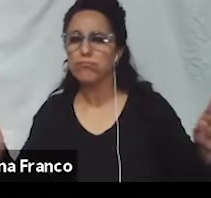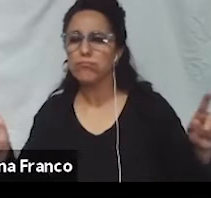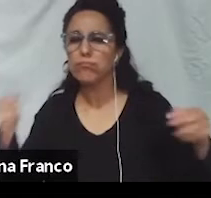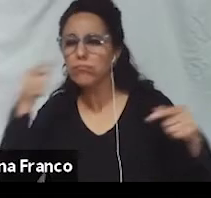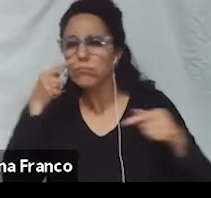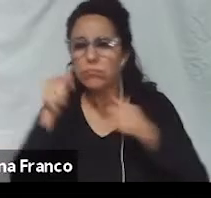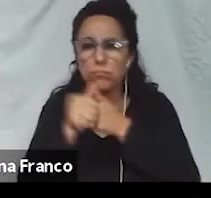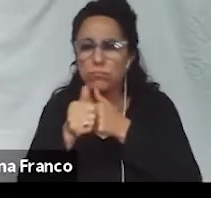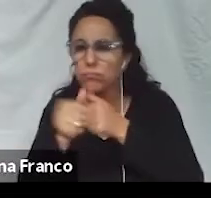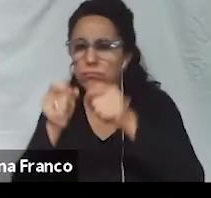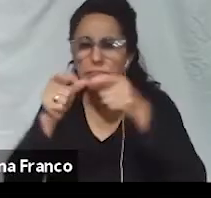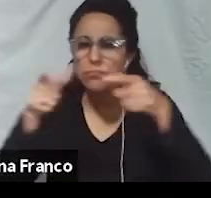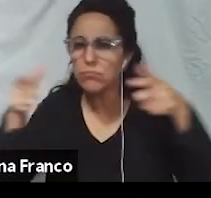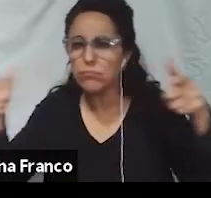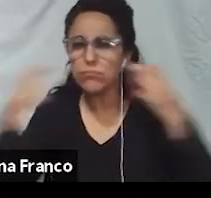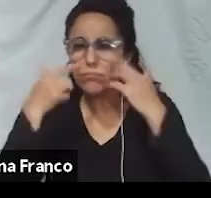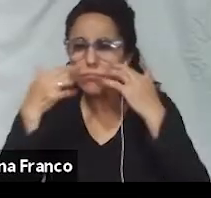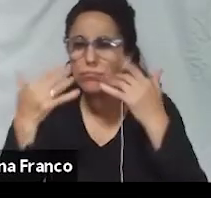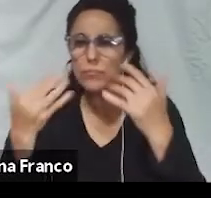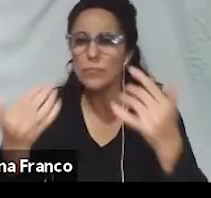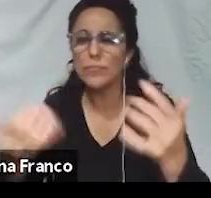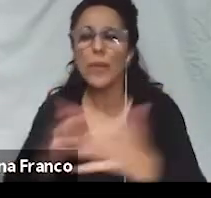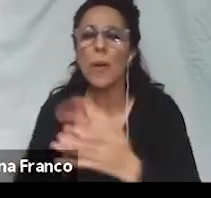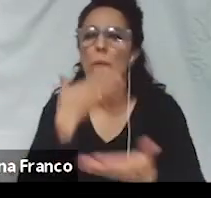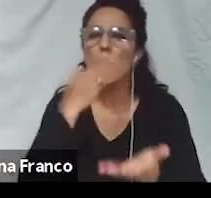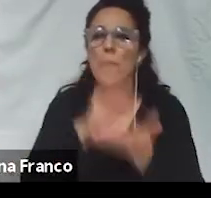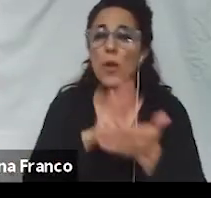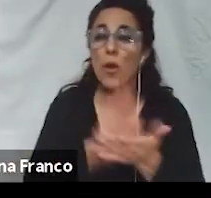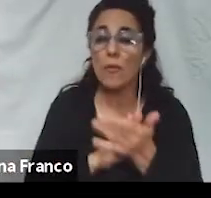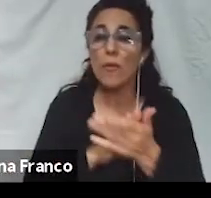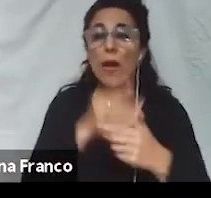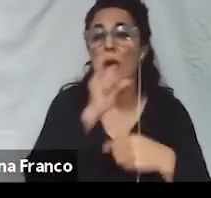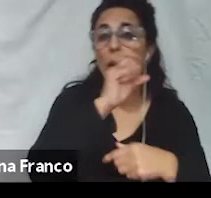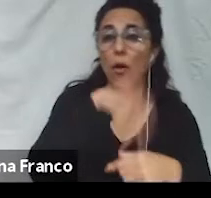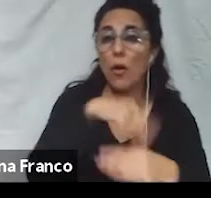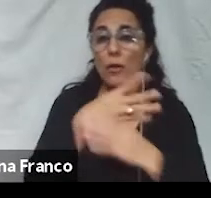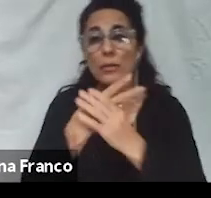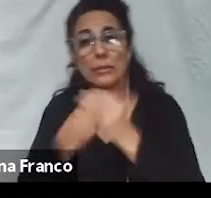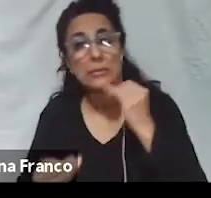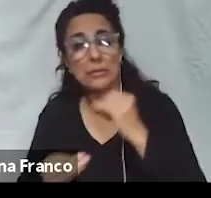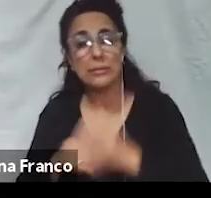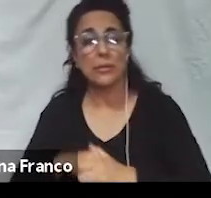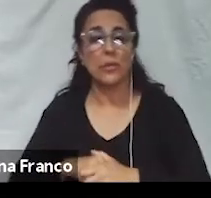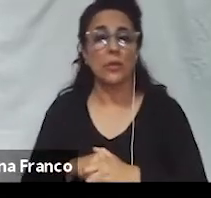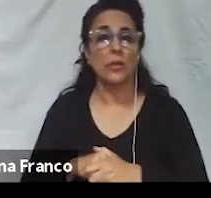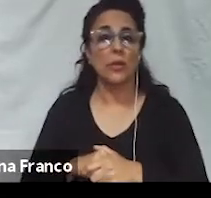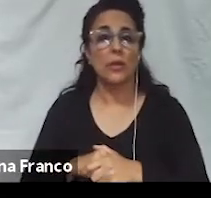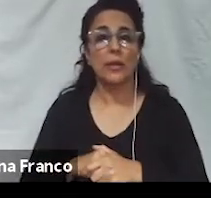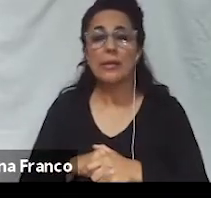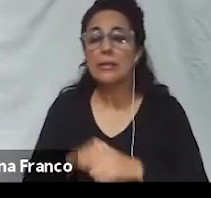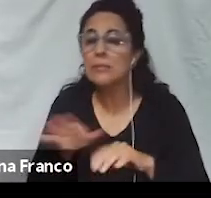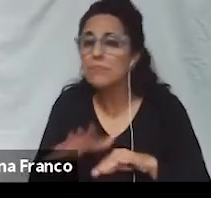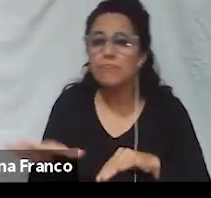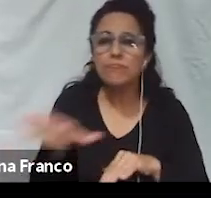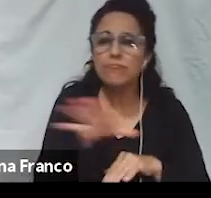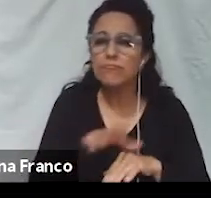expandir cada área que encontremos. Si vemos un formulario, probarlo con o sin errores, probar si